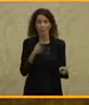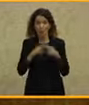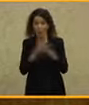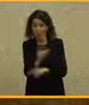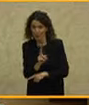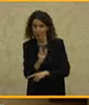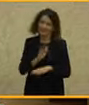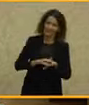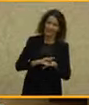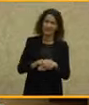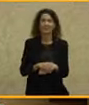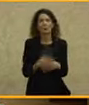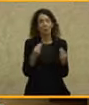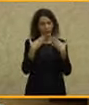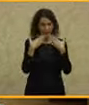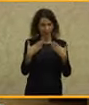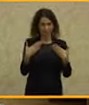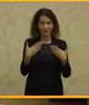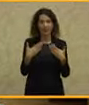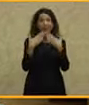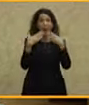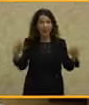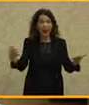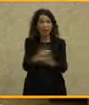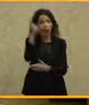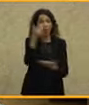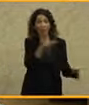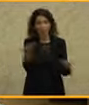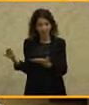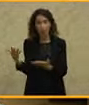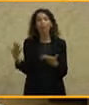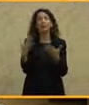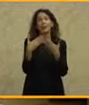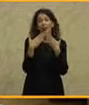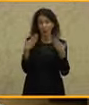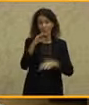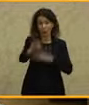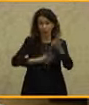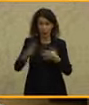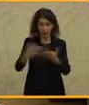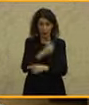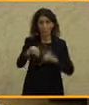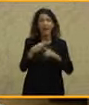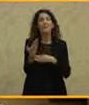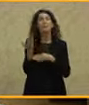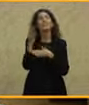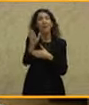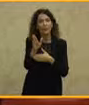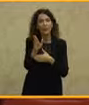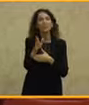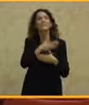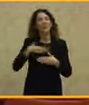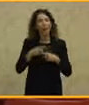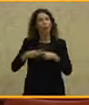nombre. Muchas gracias. Muchas gracias a todos los invitados, a todas las organizaciones y a todos los representantes que habéis